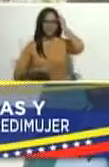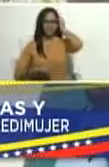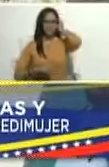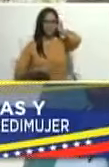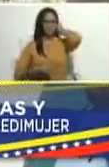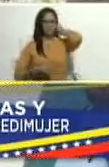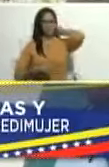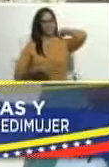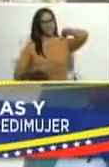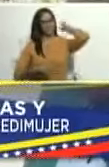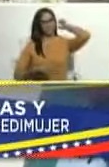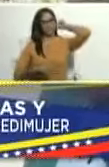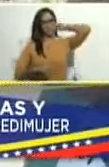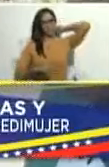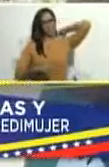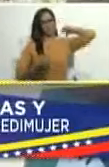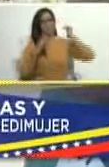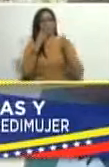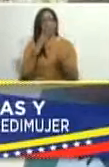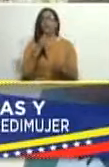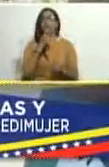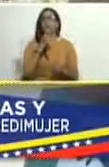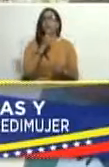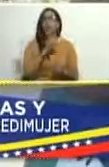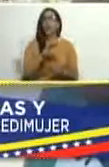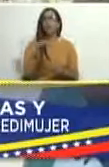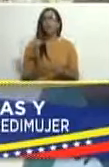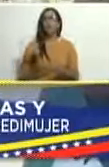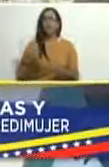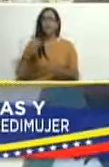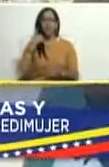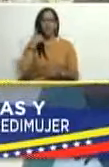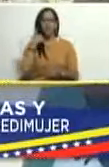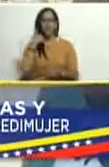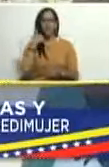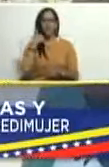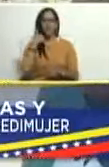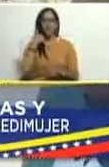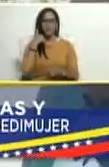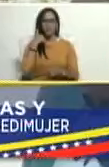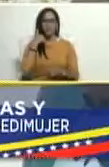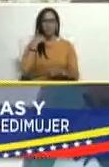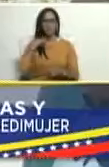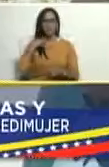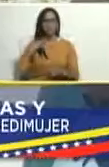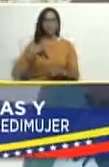Miren, ¿quiénes de ustedes tienen teléfono?